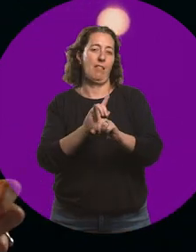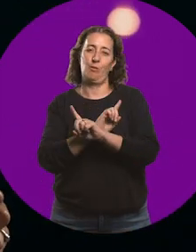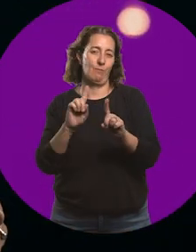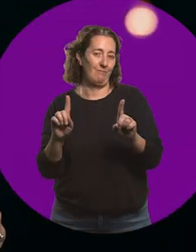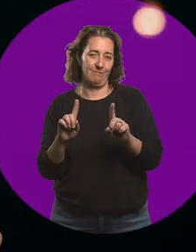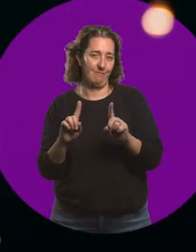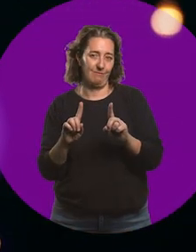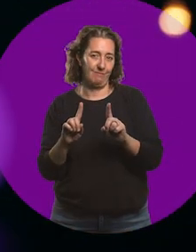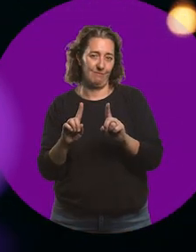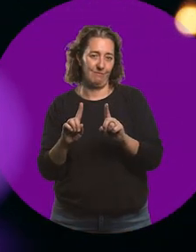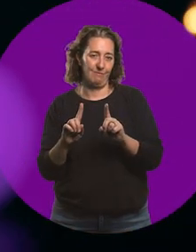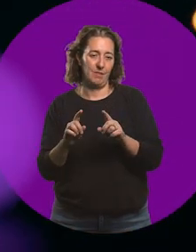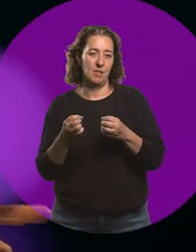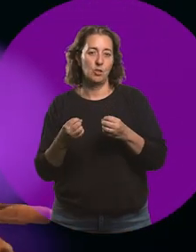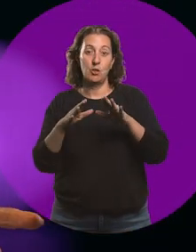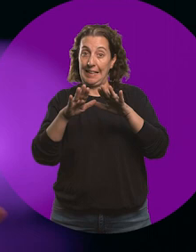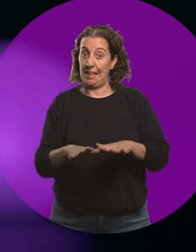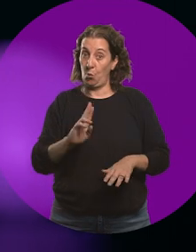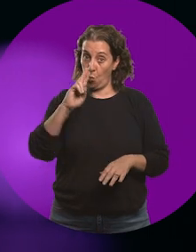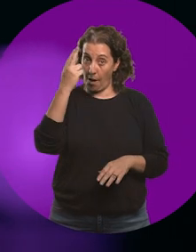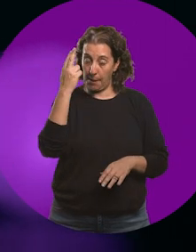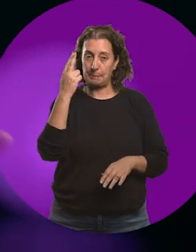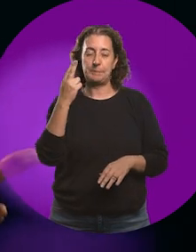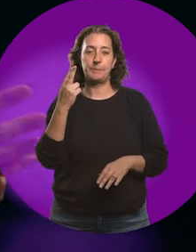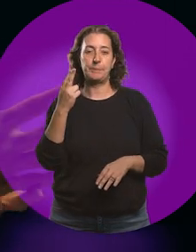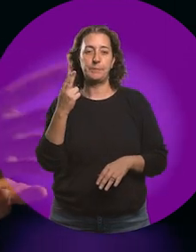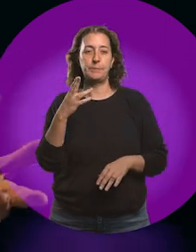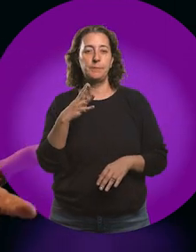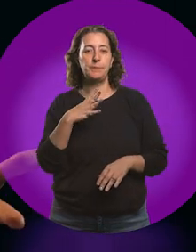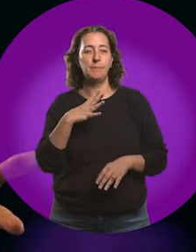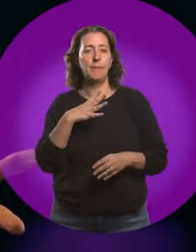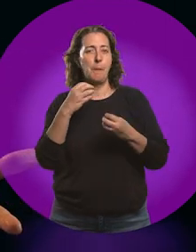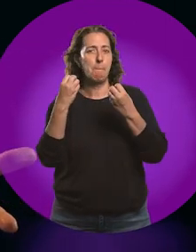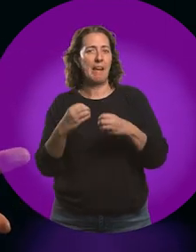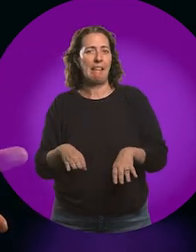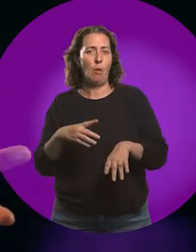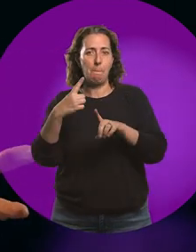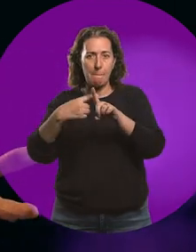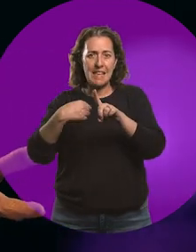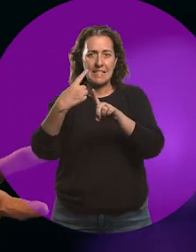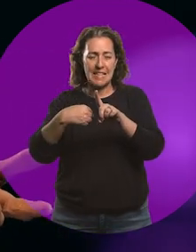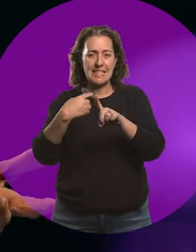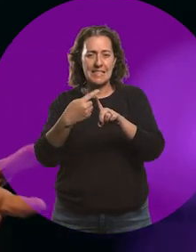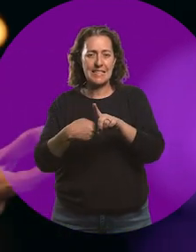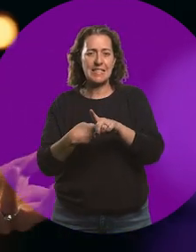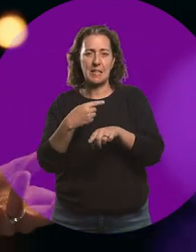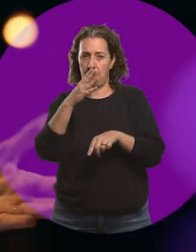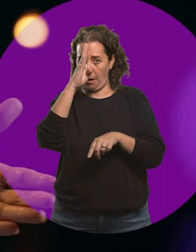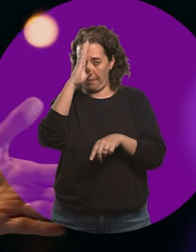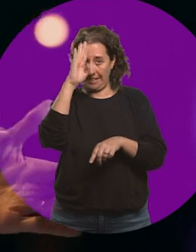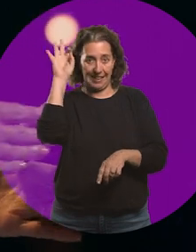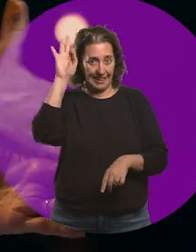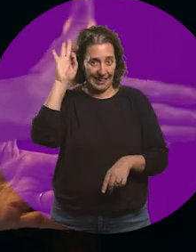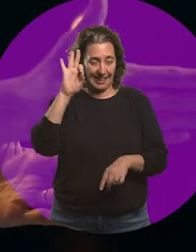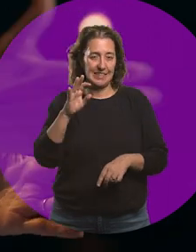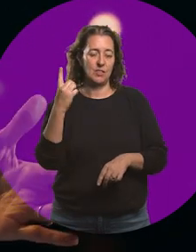irme. Entonces me quedo en Uruguay, había perdido no sé cuántos meses por aprender inglés, entonces